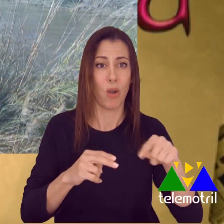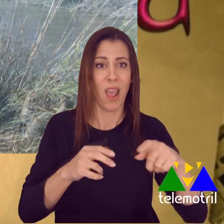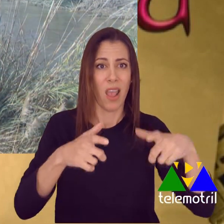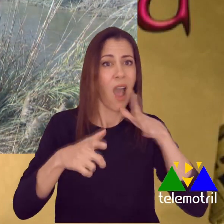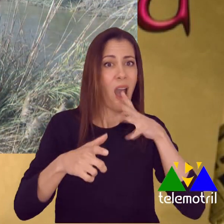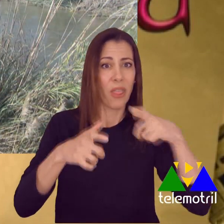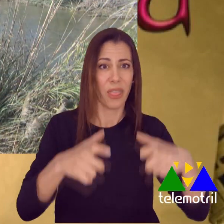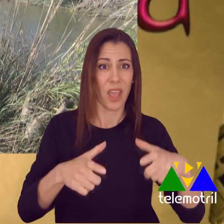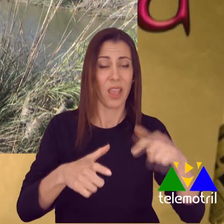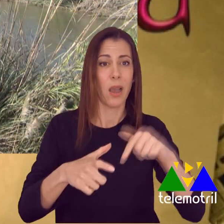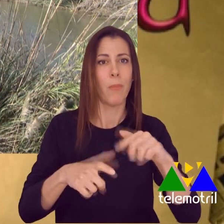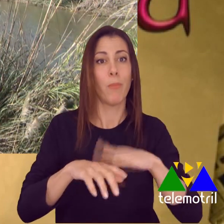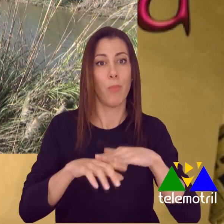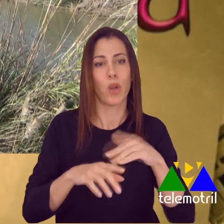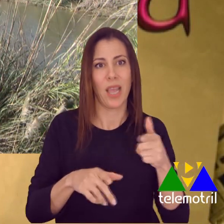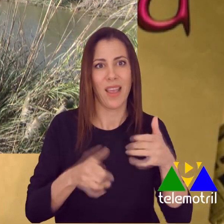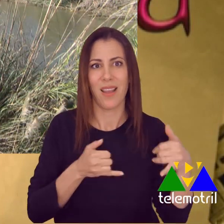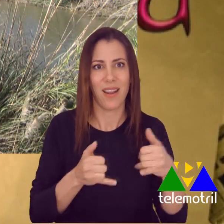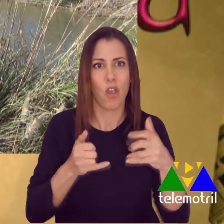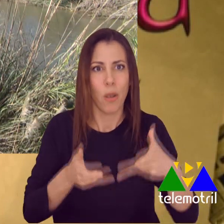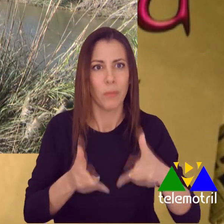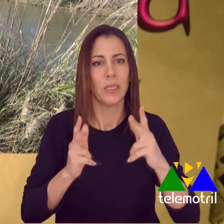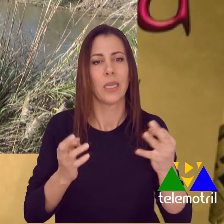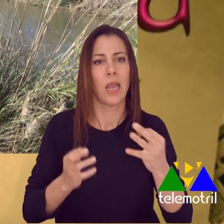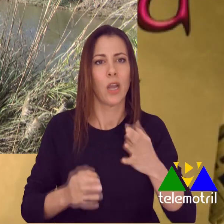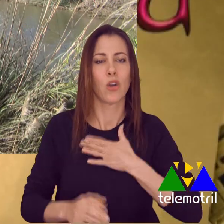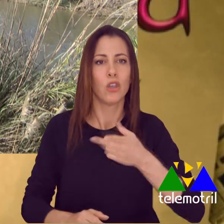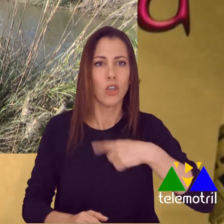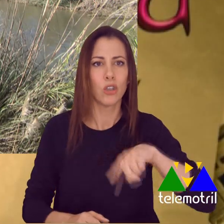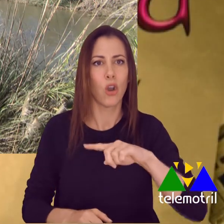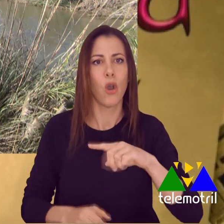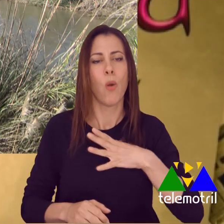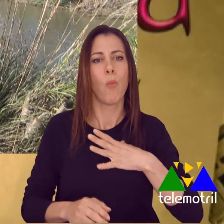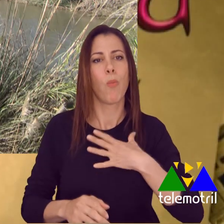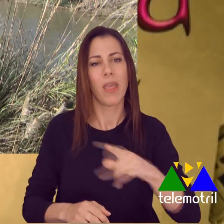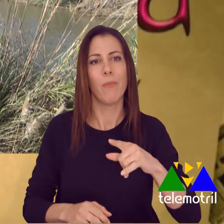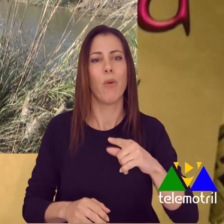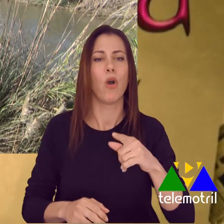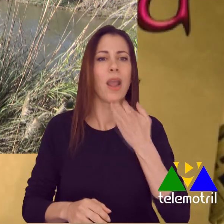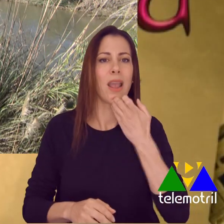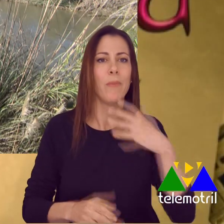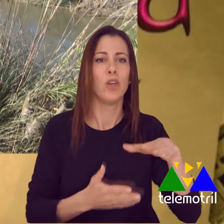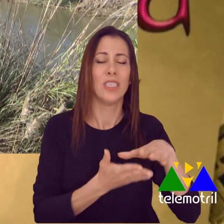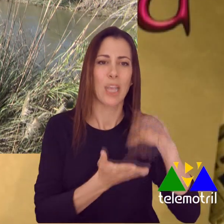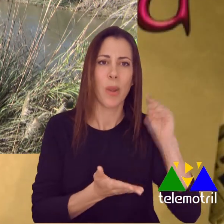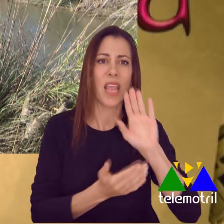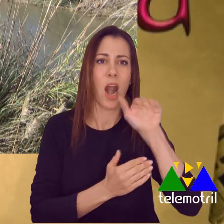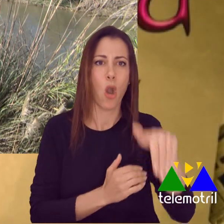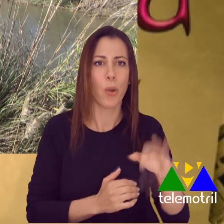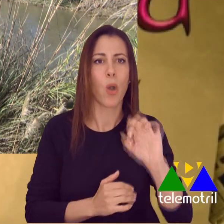que también el río ha permitido que tengamos una zona de regadío en Salobreña, en Lobres y en